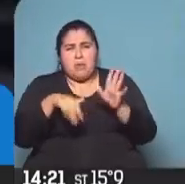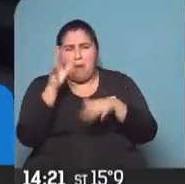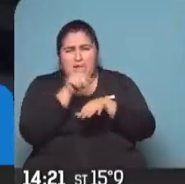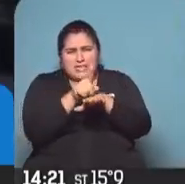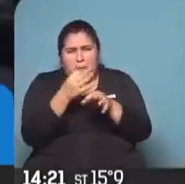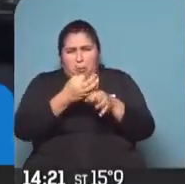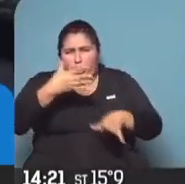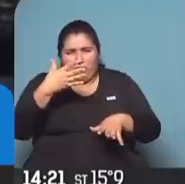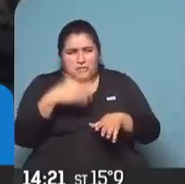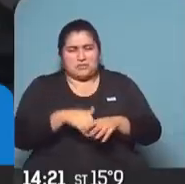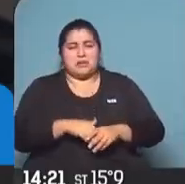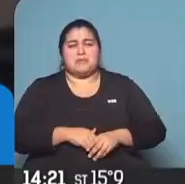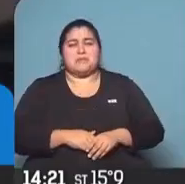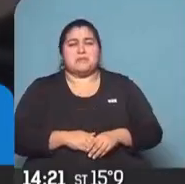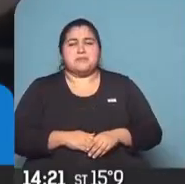excelencia